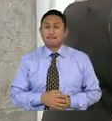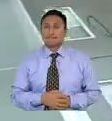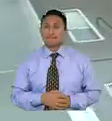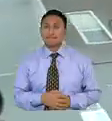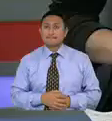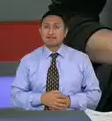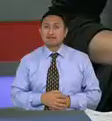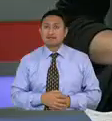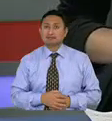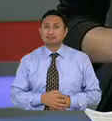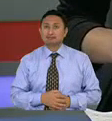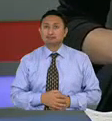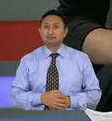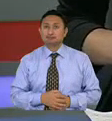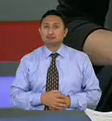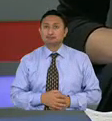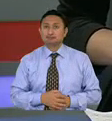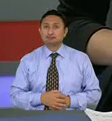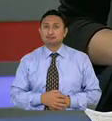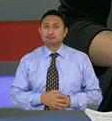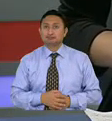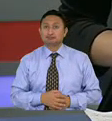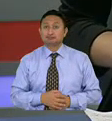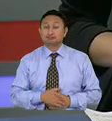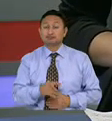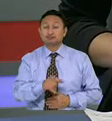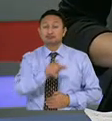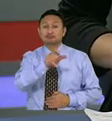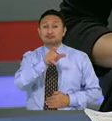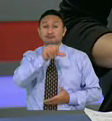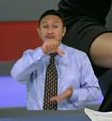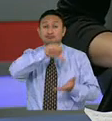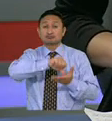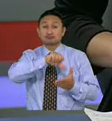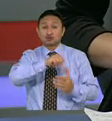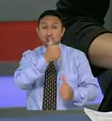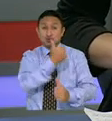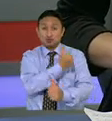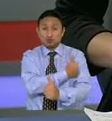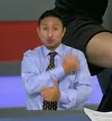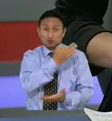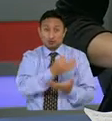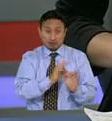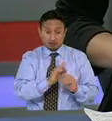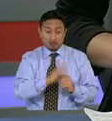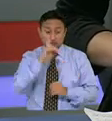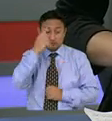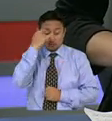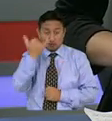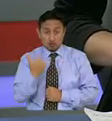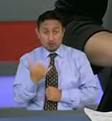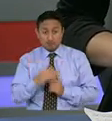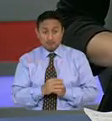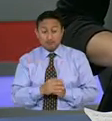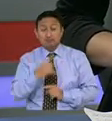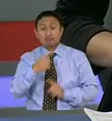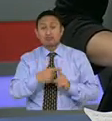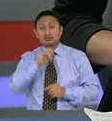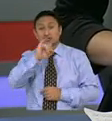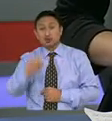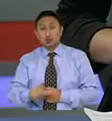Romero. Para hacer frente al ausentismo en los centros de vacunación, el gobierno tiene previsto para mediados del mes de